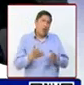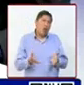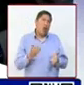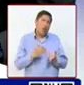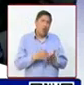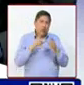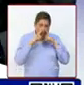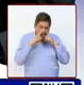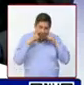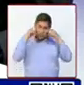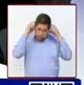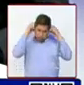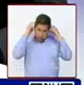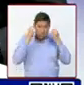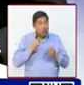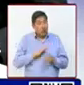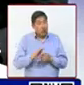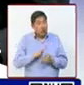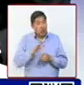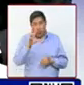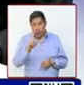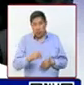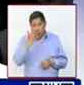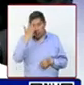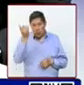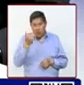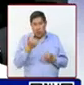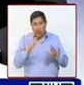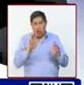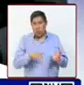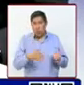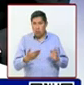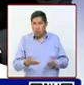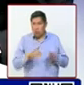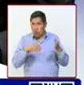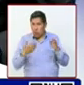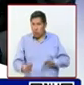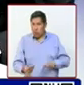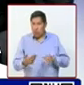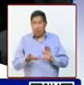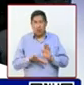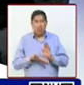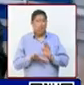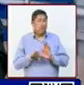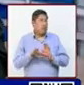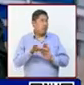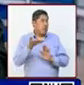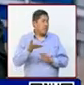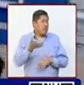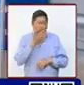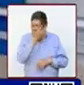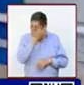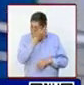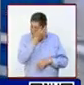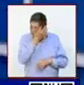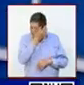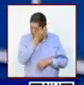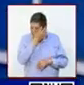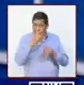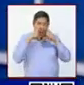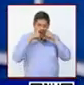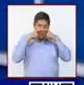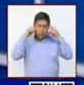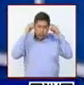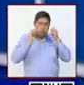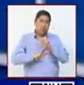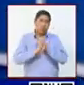usar barbijos, pero no es suficiente, no es suficiente porque ya hay muertes, porque los casos se siguen disparando y porque además del barbijo y las